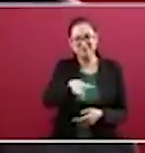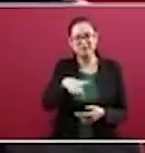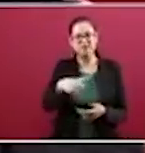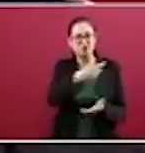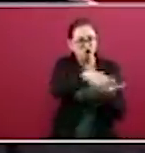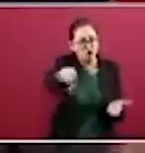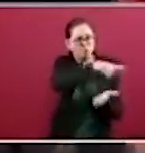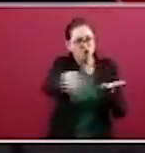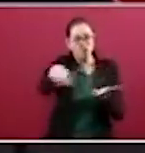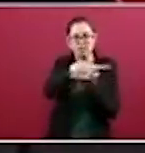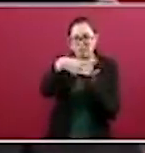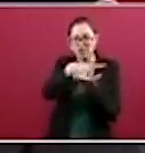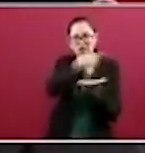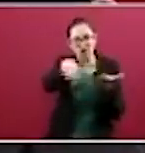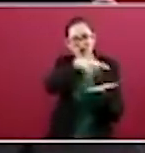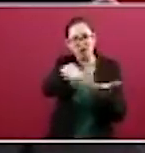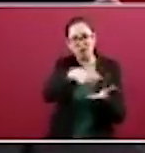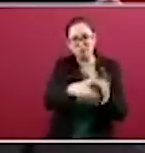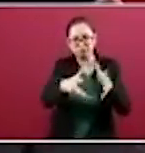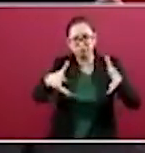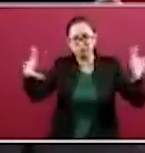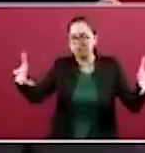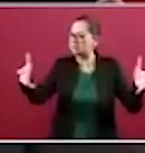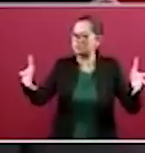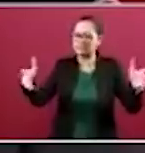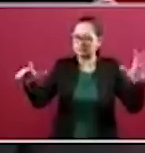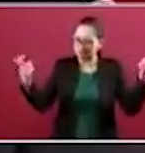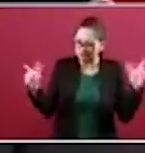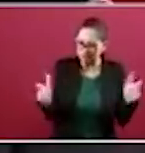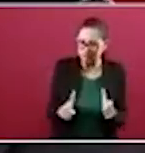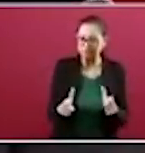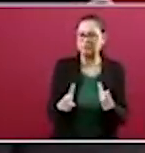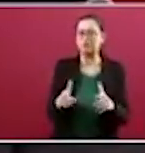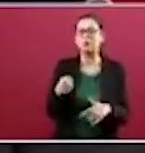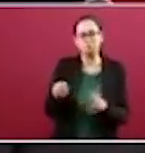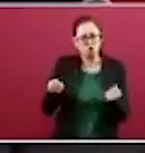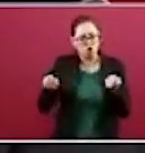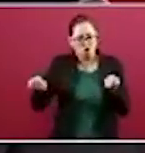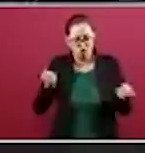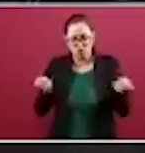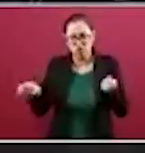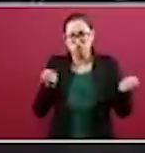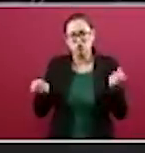consumo al interior del país. Y eso podemos controlarlo